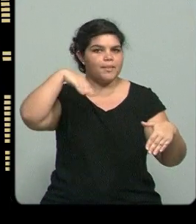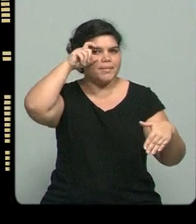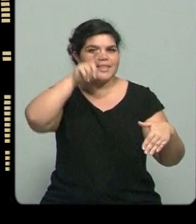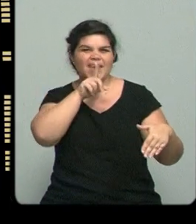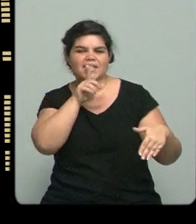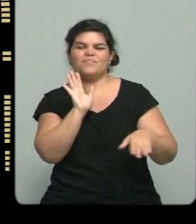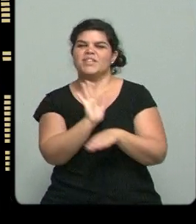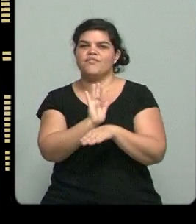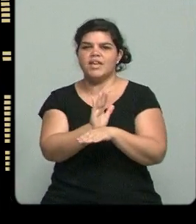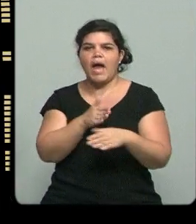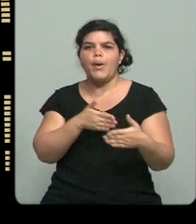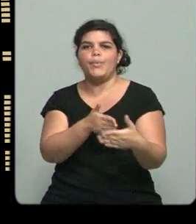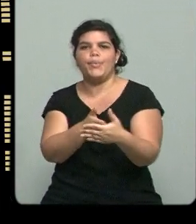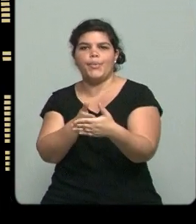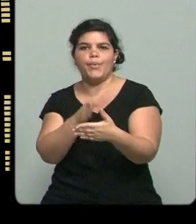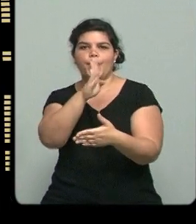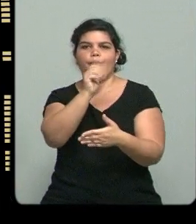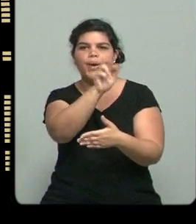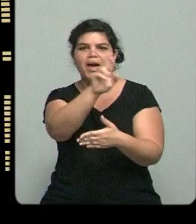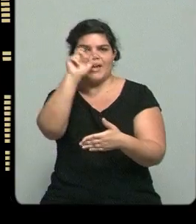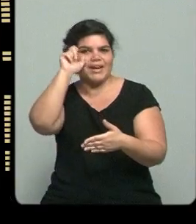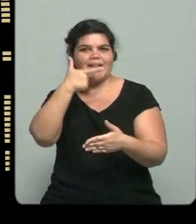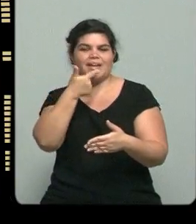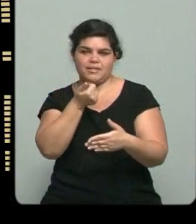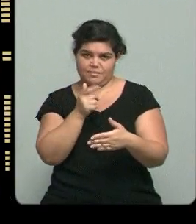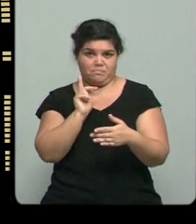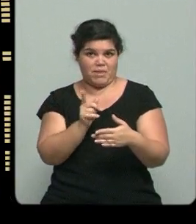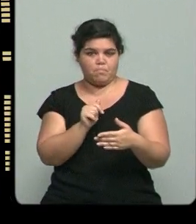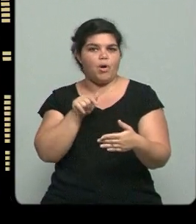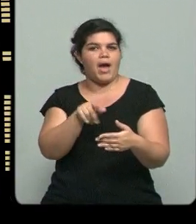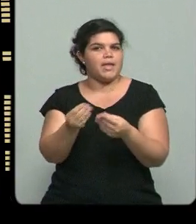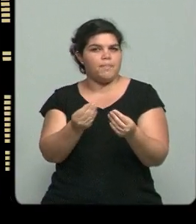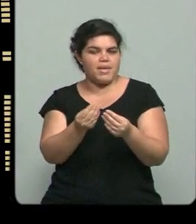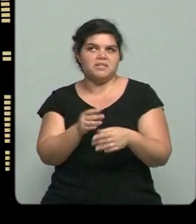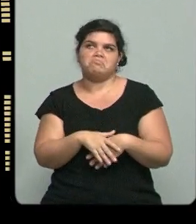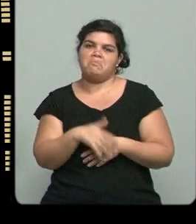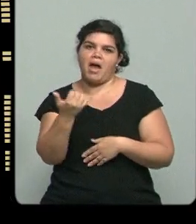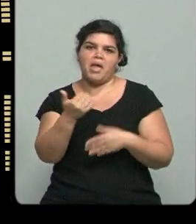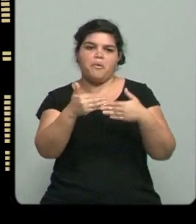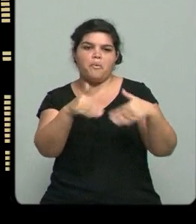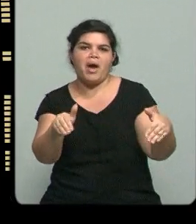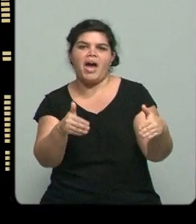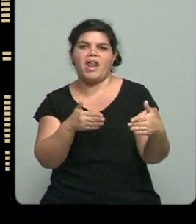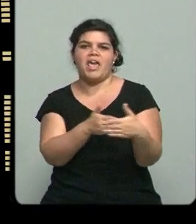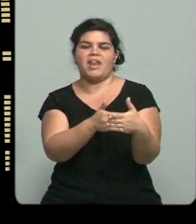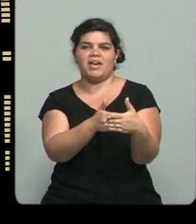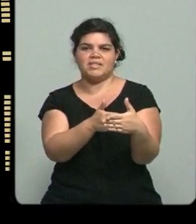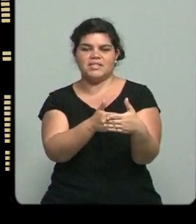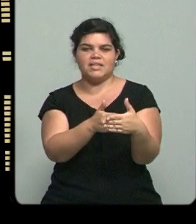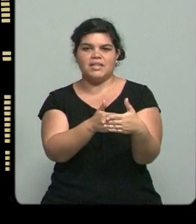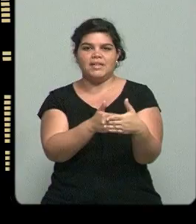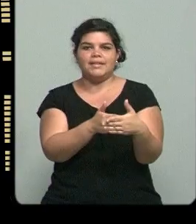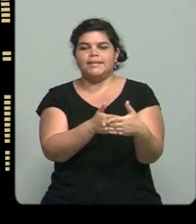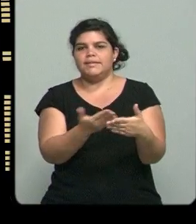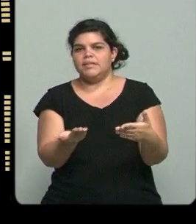de barreras, existen barreras de distintos tipos. Existen barreras que